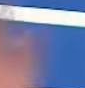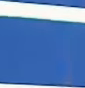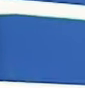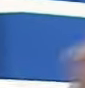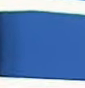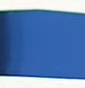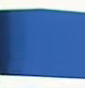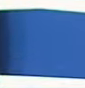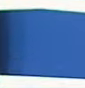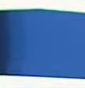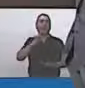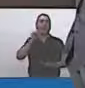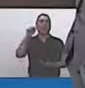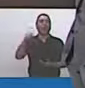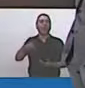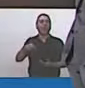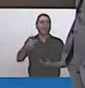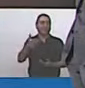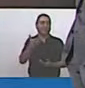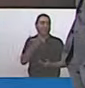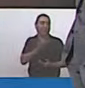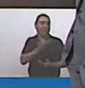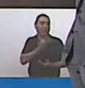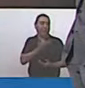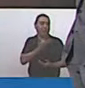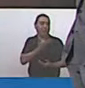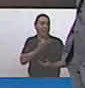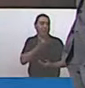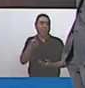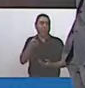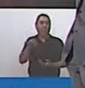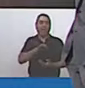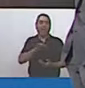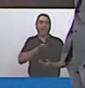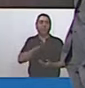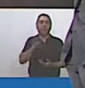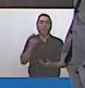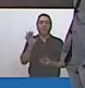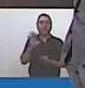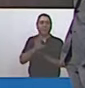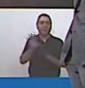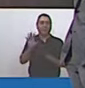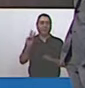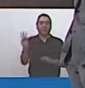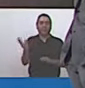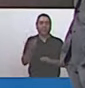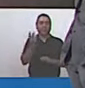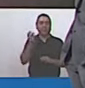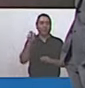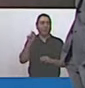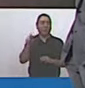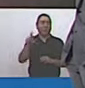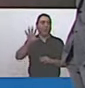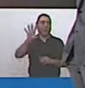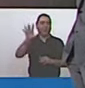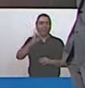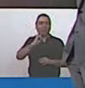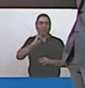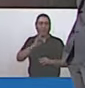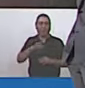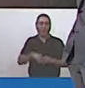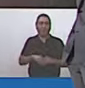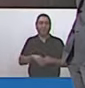juez el resto les importa hay mucho que les importa nada lo que dian porque saben qu pasa pasa